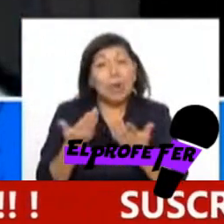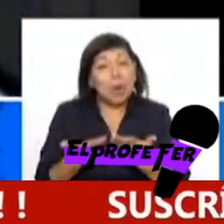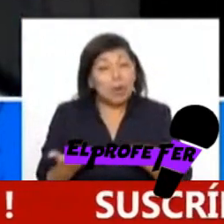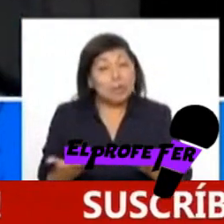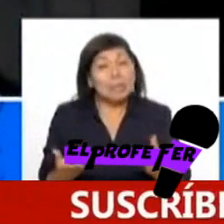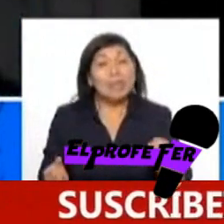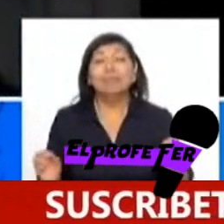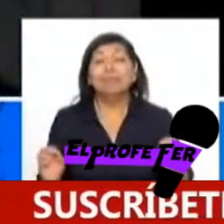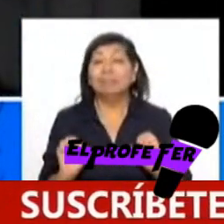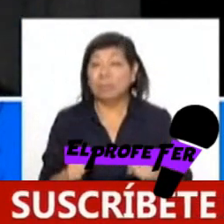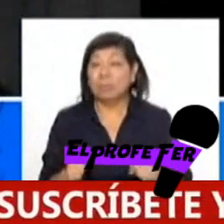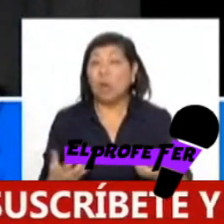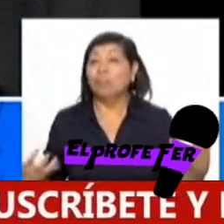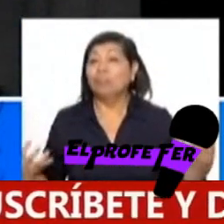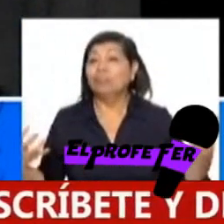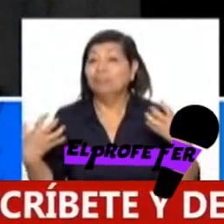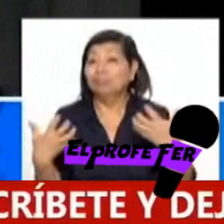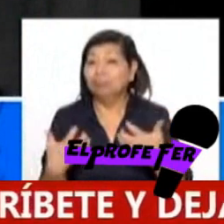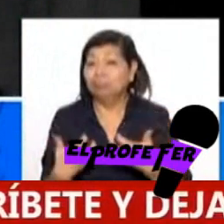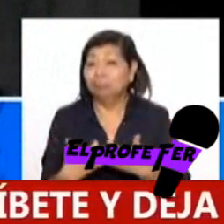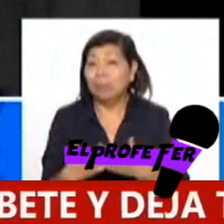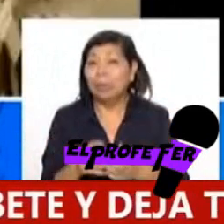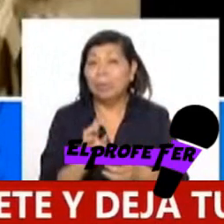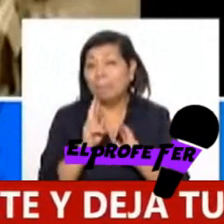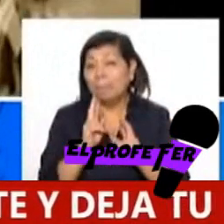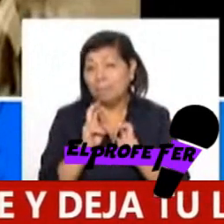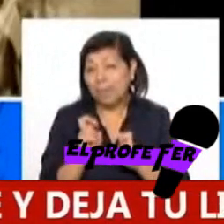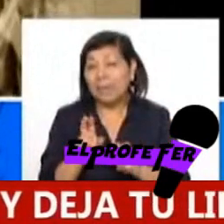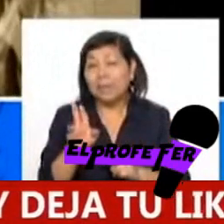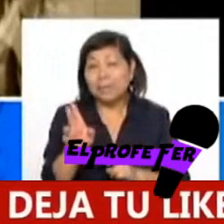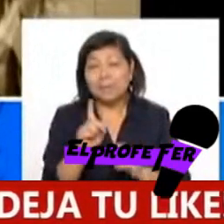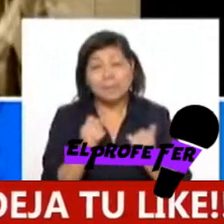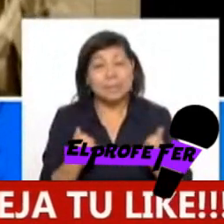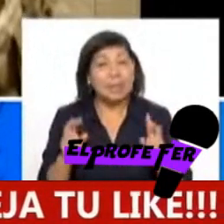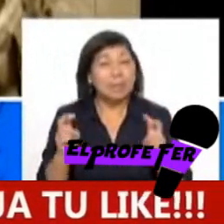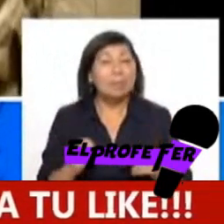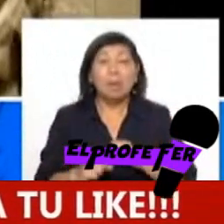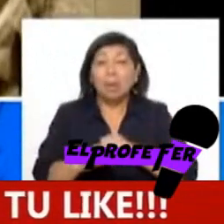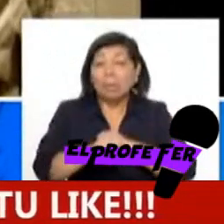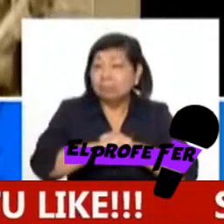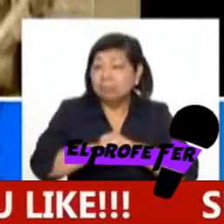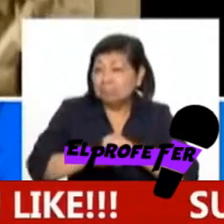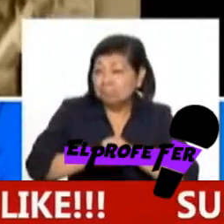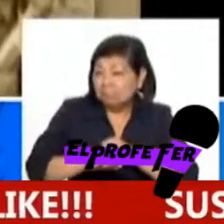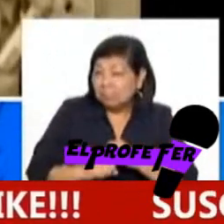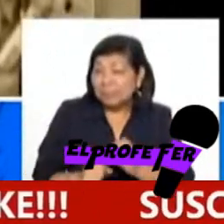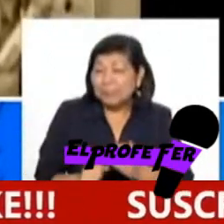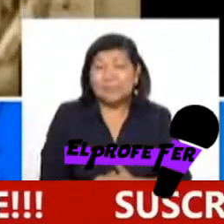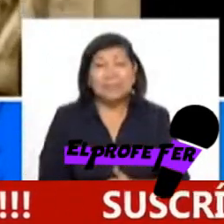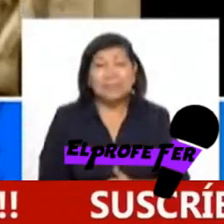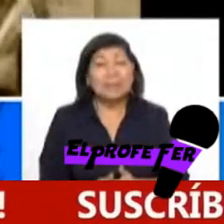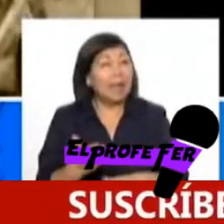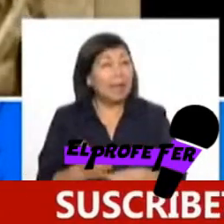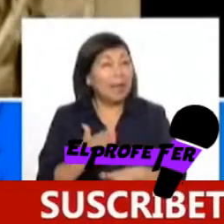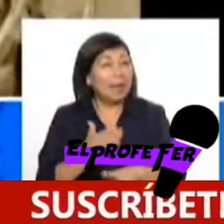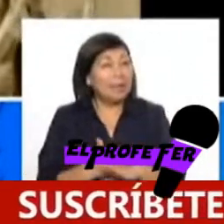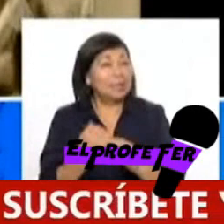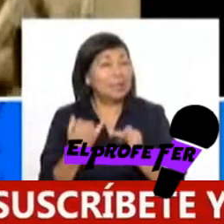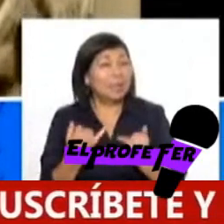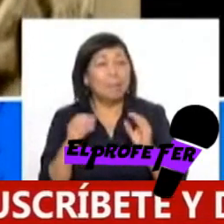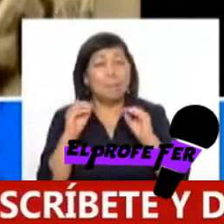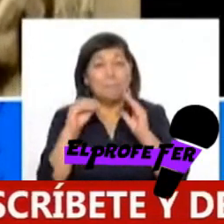van a estar insertados al abordar este tema. Ahora, se ha publicado, como hemos mencionado hace unos días, esta